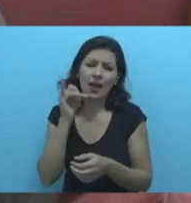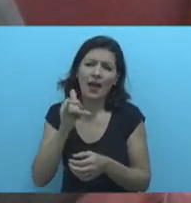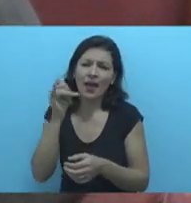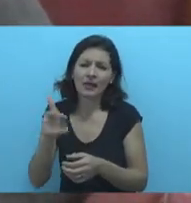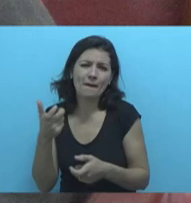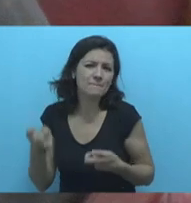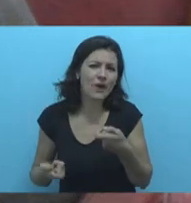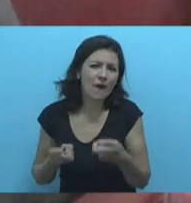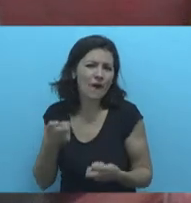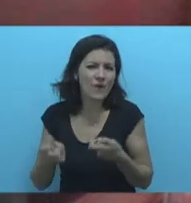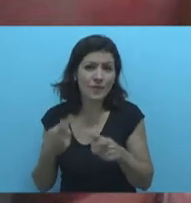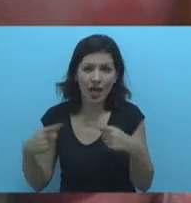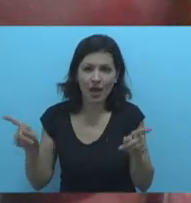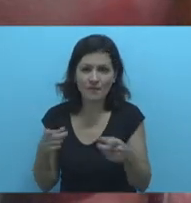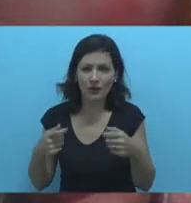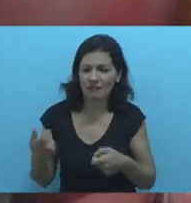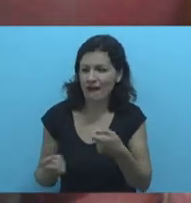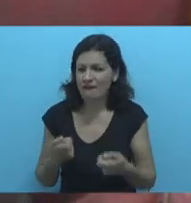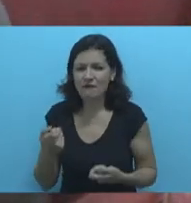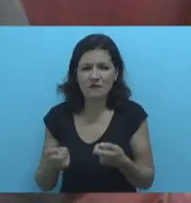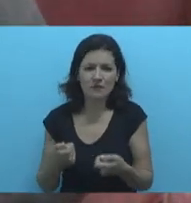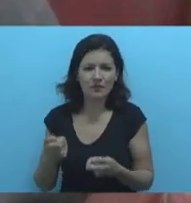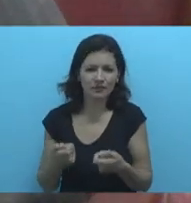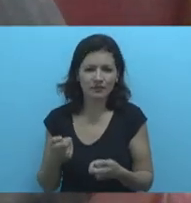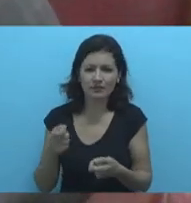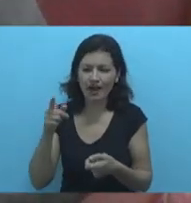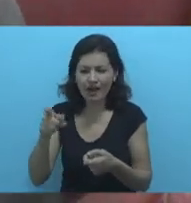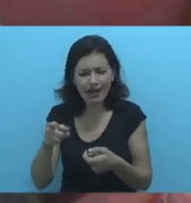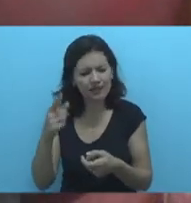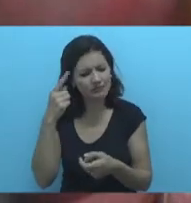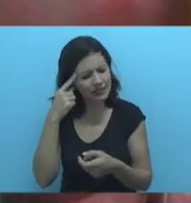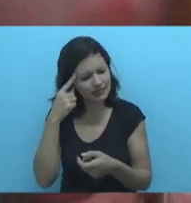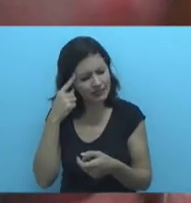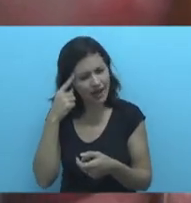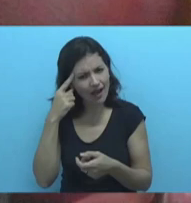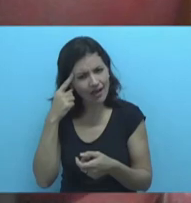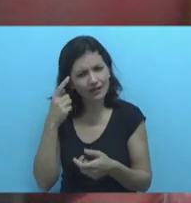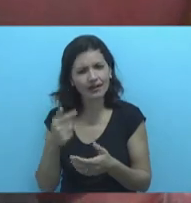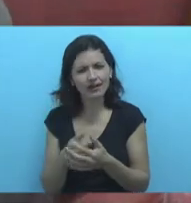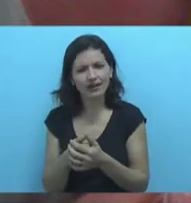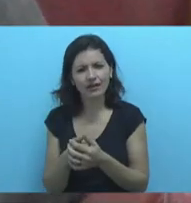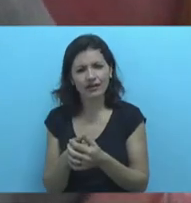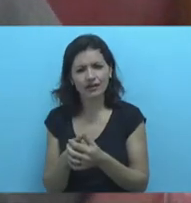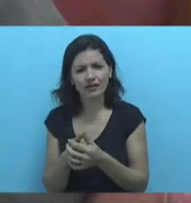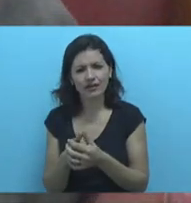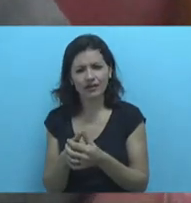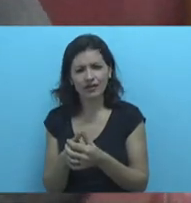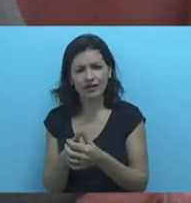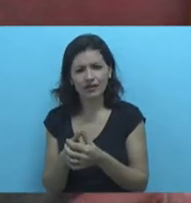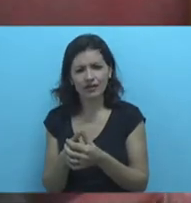una expresión que él tenía que mirar, que acercarse, y después, bueno, te